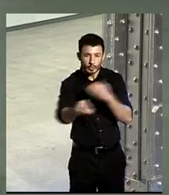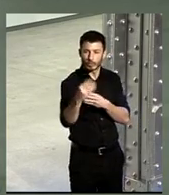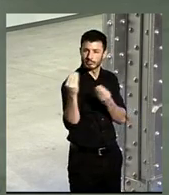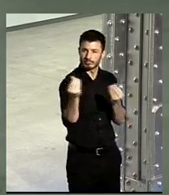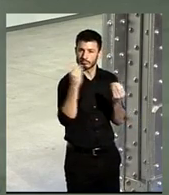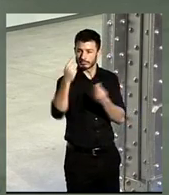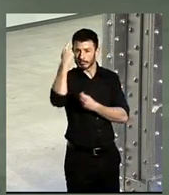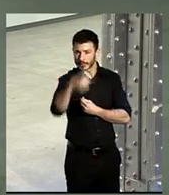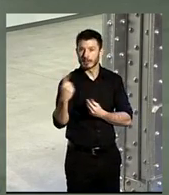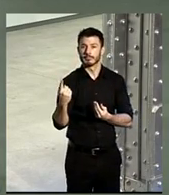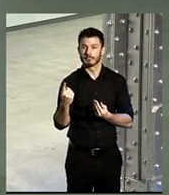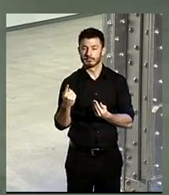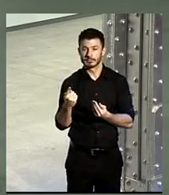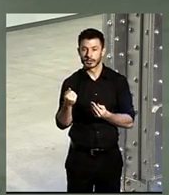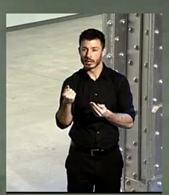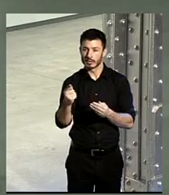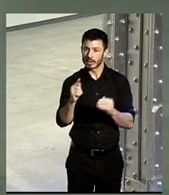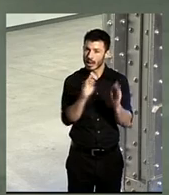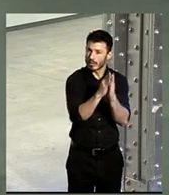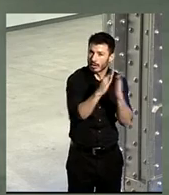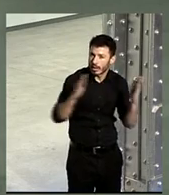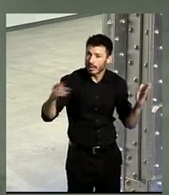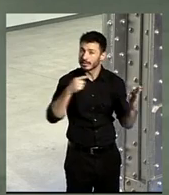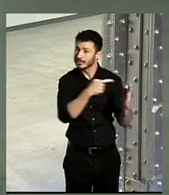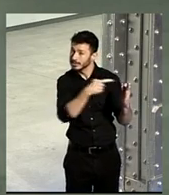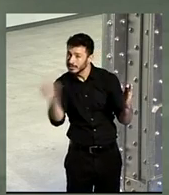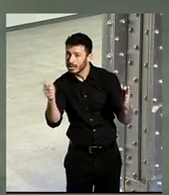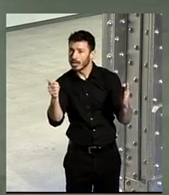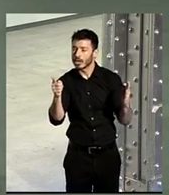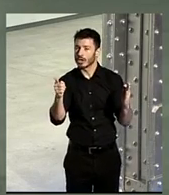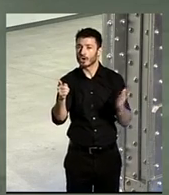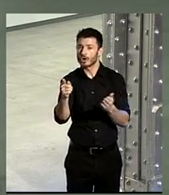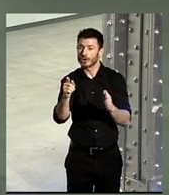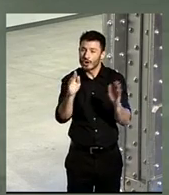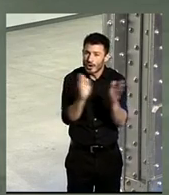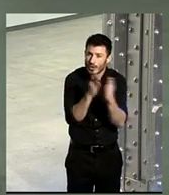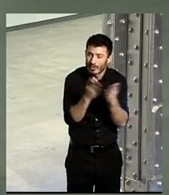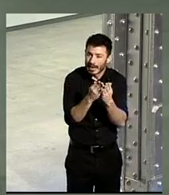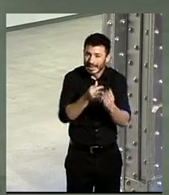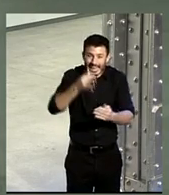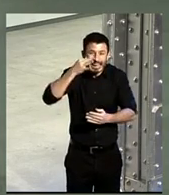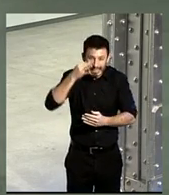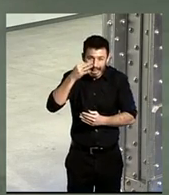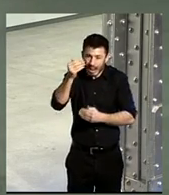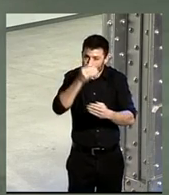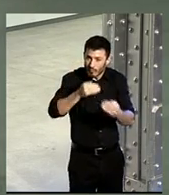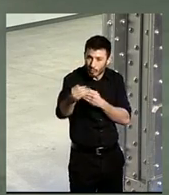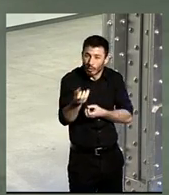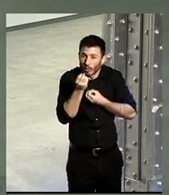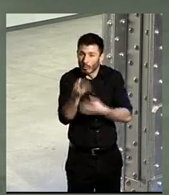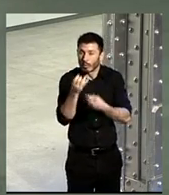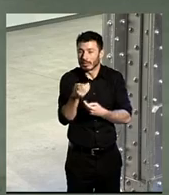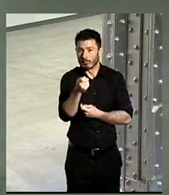de su extensísima obra, hay pocas novelas que sean estrictamente anticipatorias, aunque hay dos relatos muy importantes de los